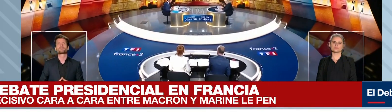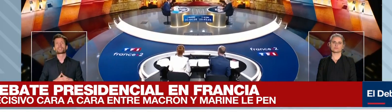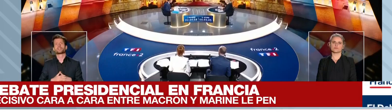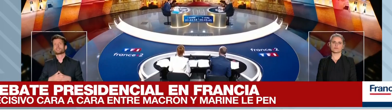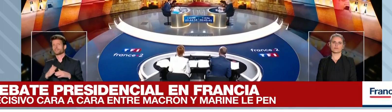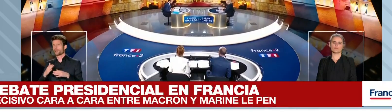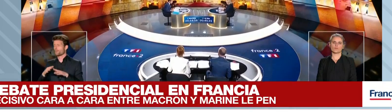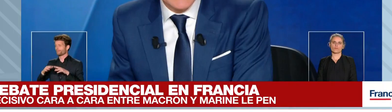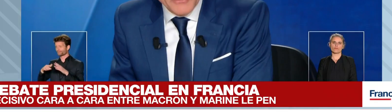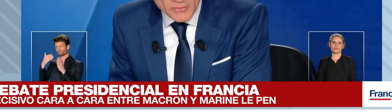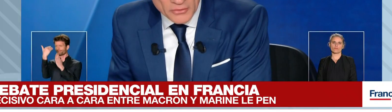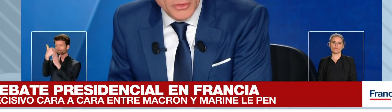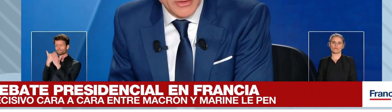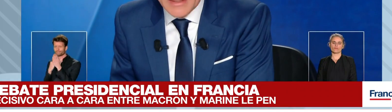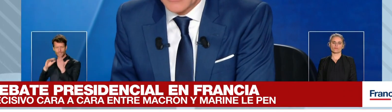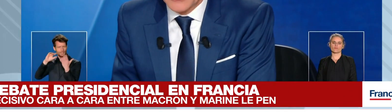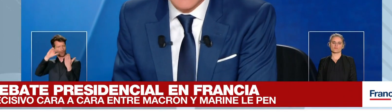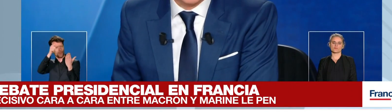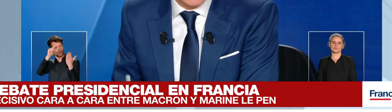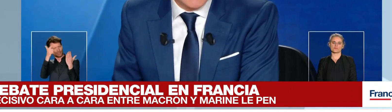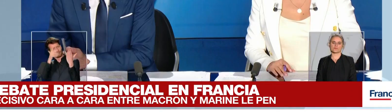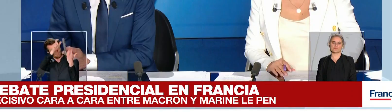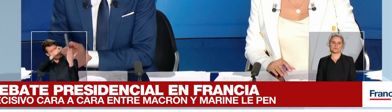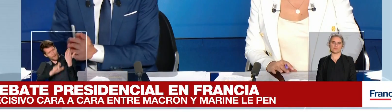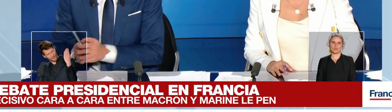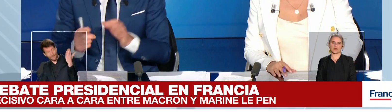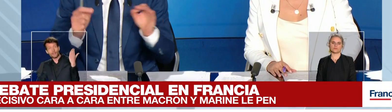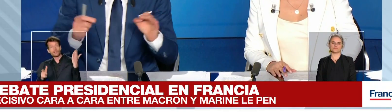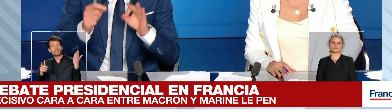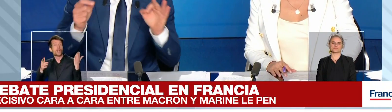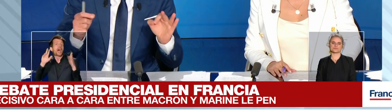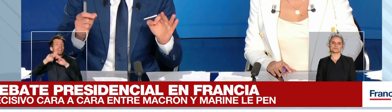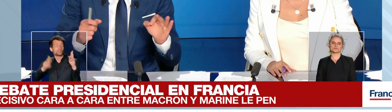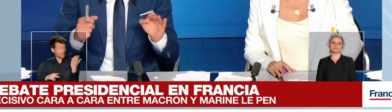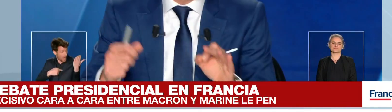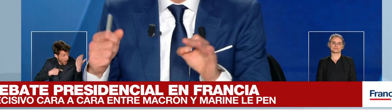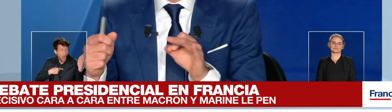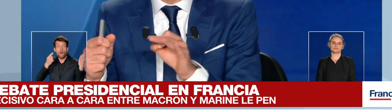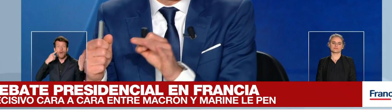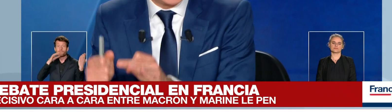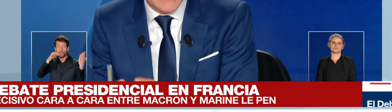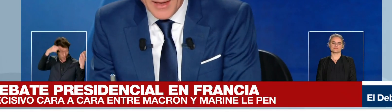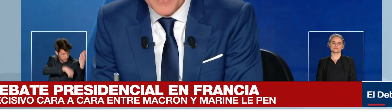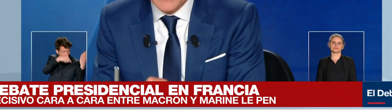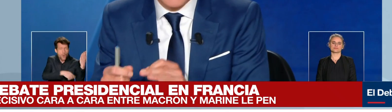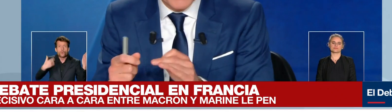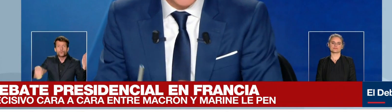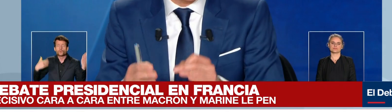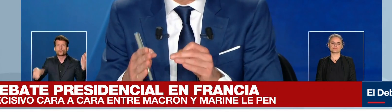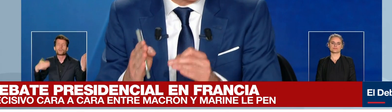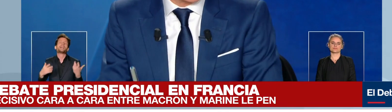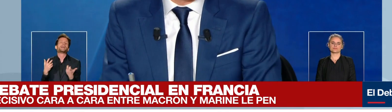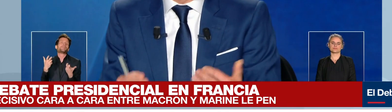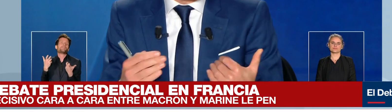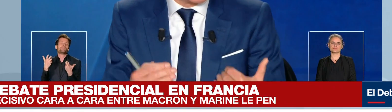los rankings internacionales muestran que el nivel de conocimiento de los alumnos franceses está bajando. Como lo